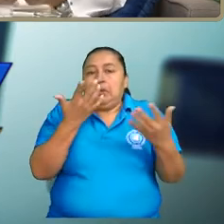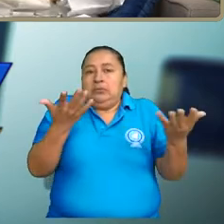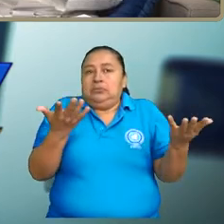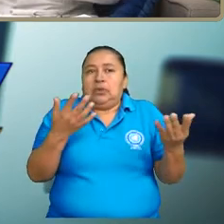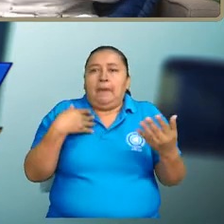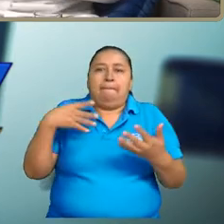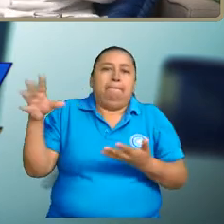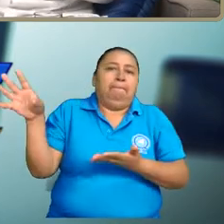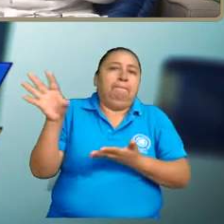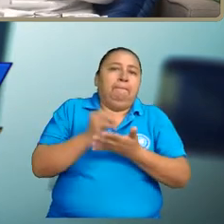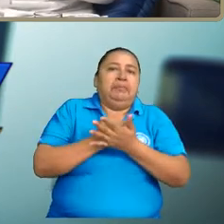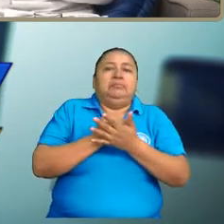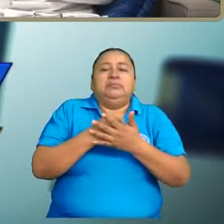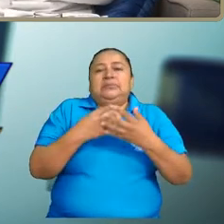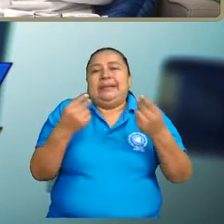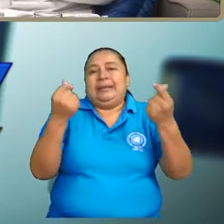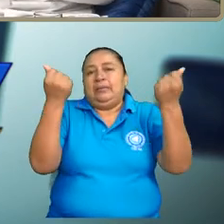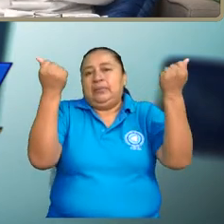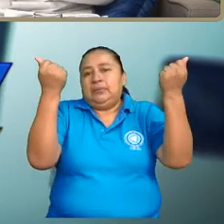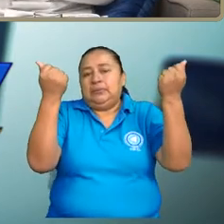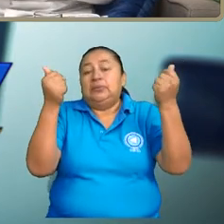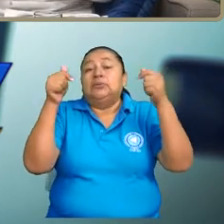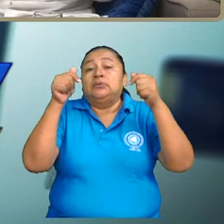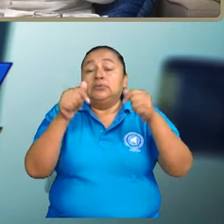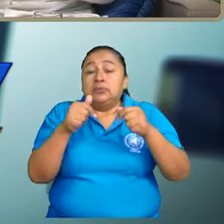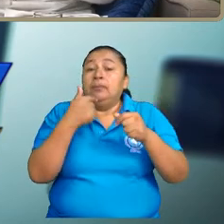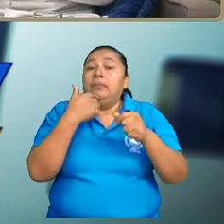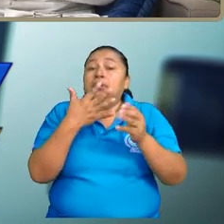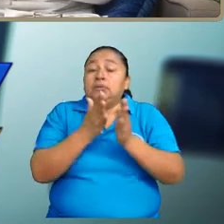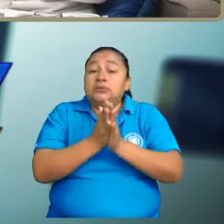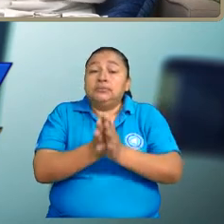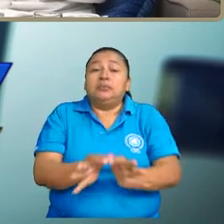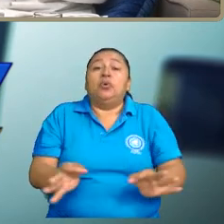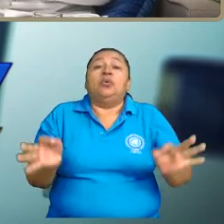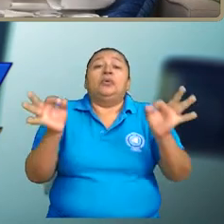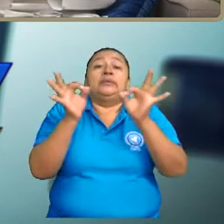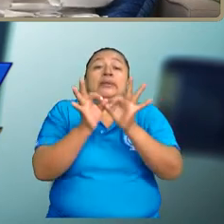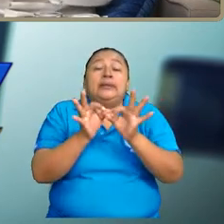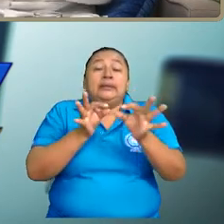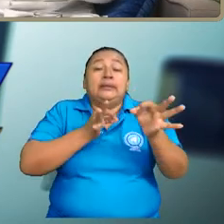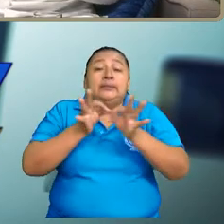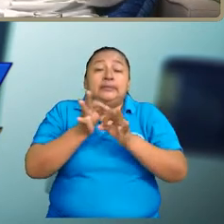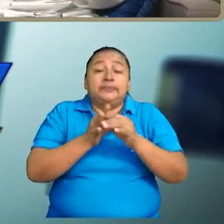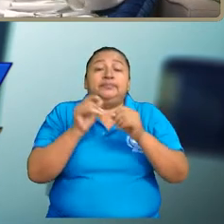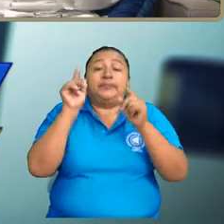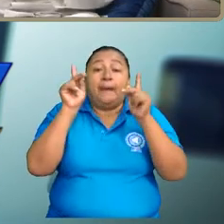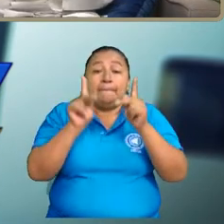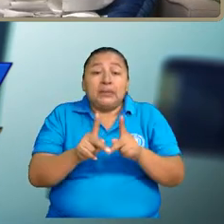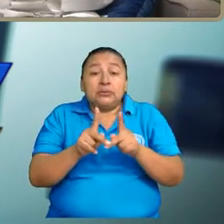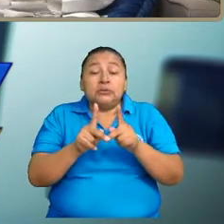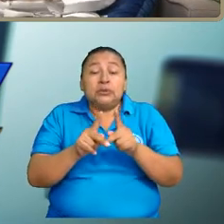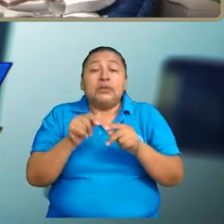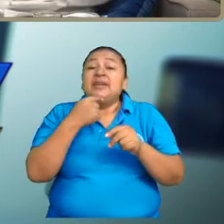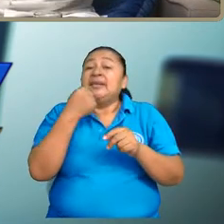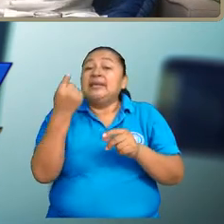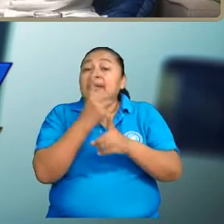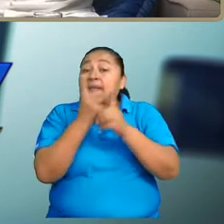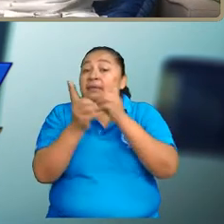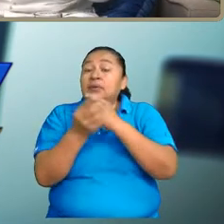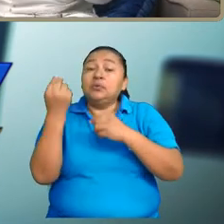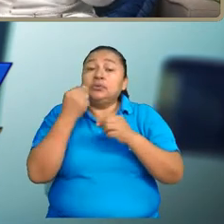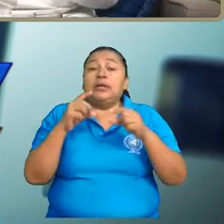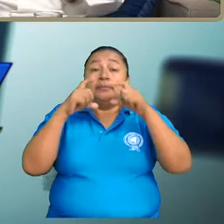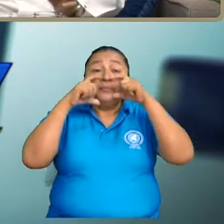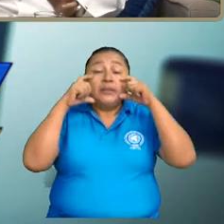ya me contagió. Entonces, por eso es que aquí está indicado que la mascarilla, quienes deben usar la mascarilla, solo